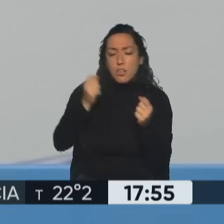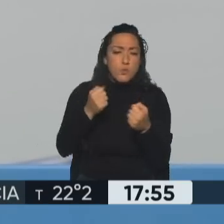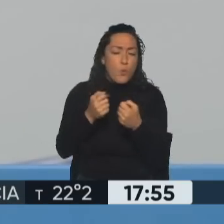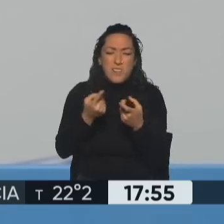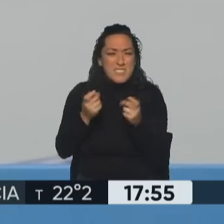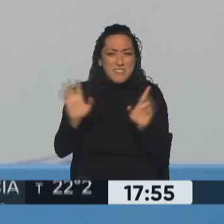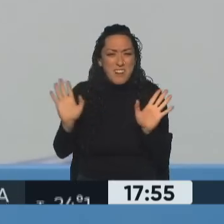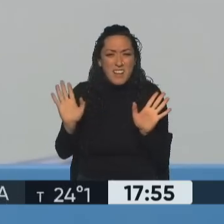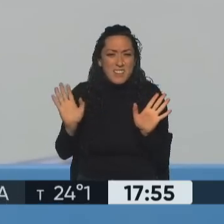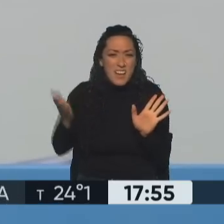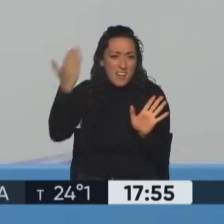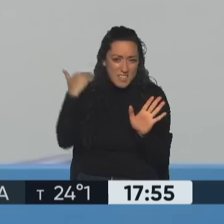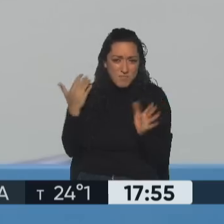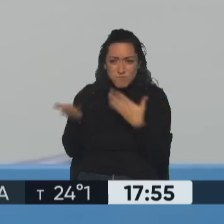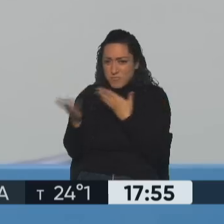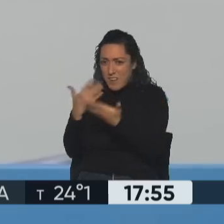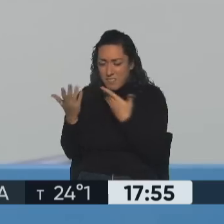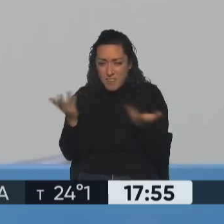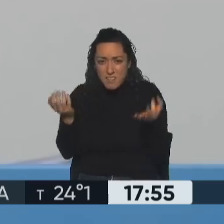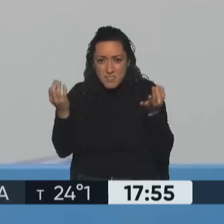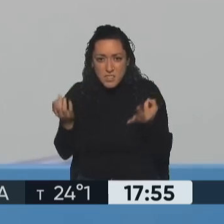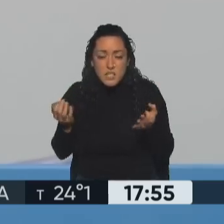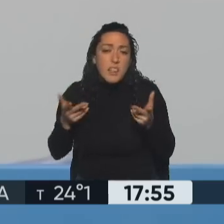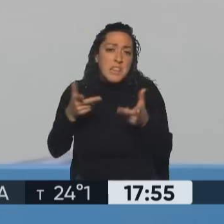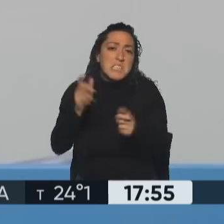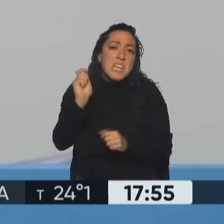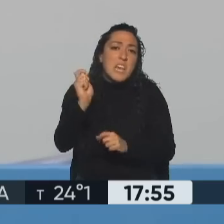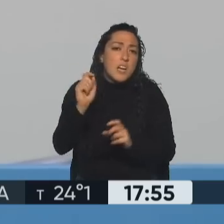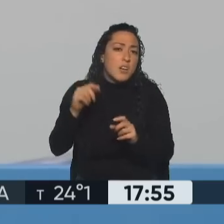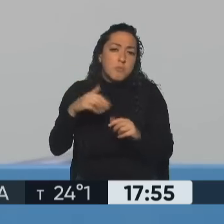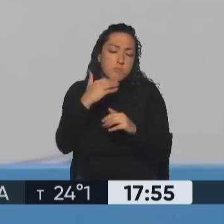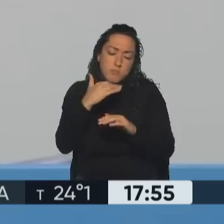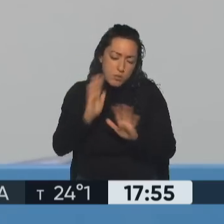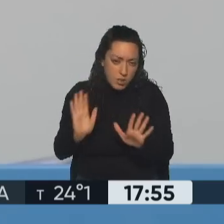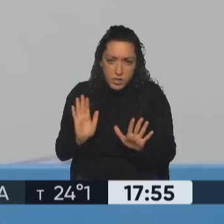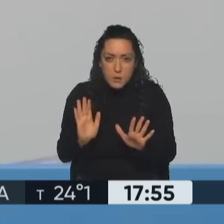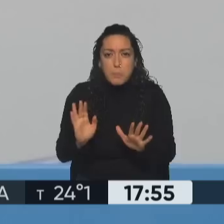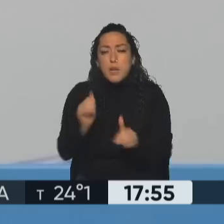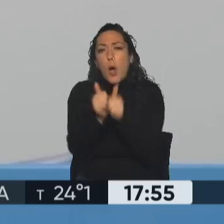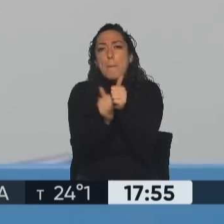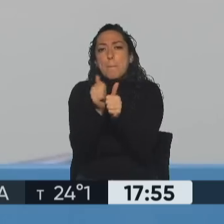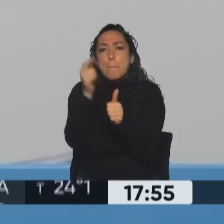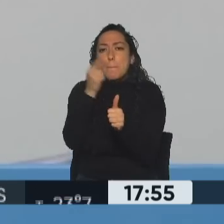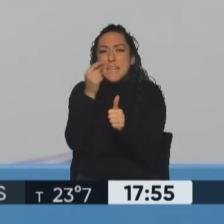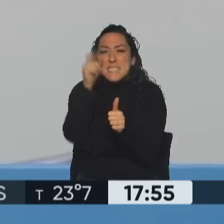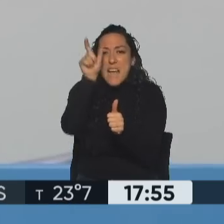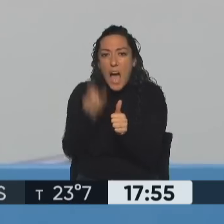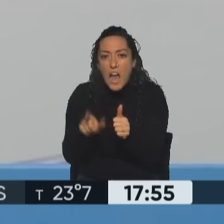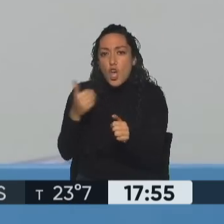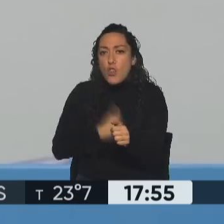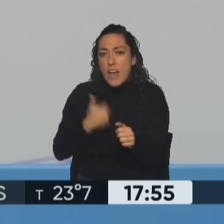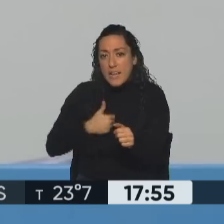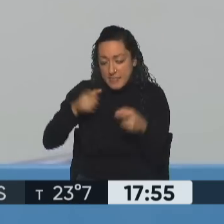Lo hacíamos. No voy a nombrar tampoco, pero hay un importantísimo empresario